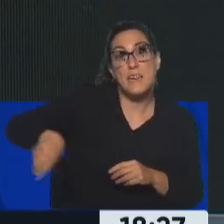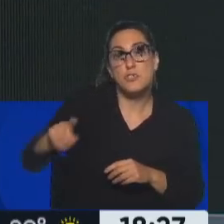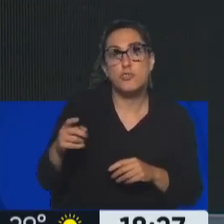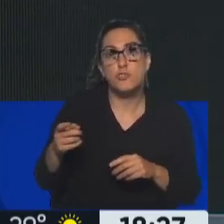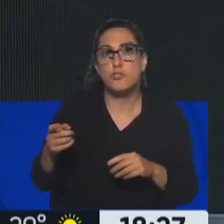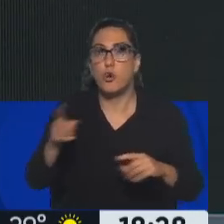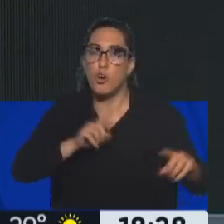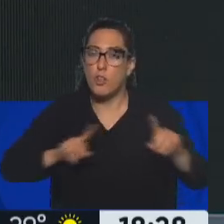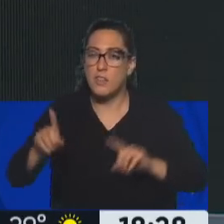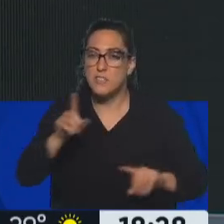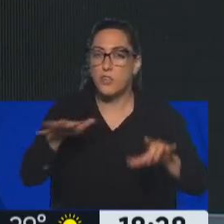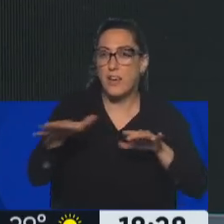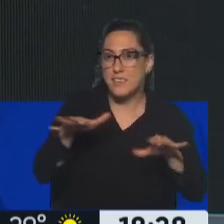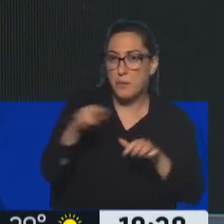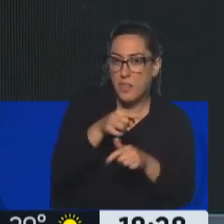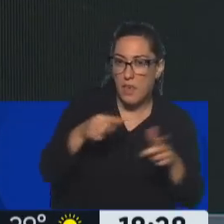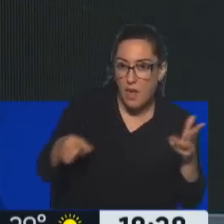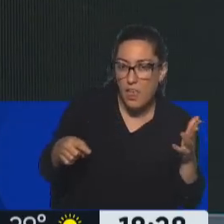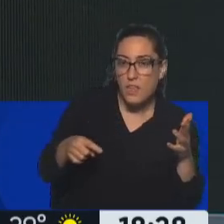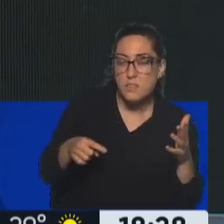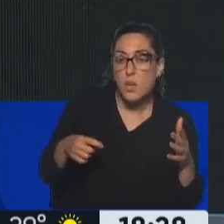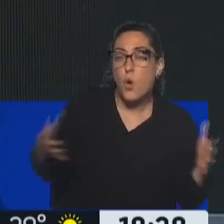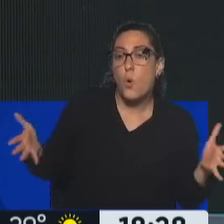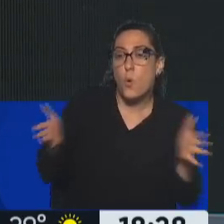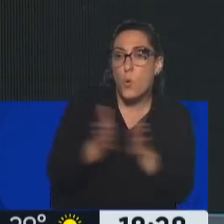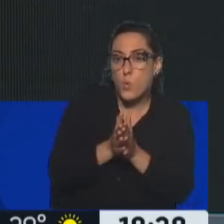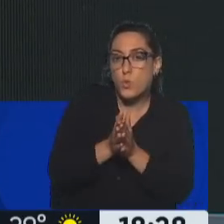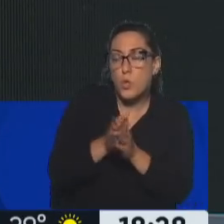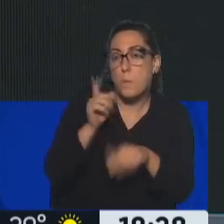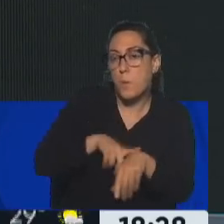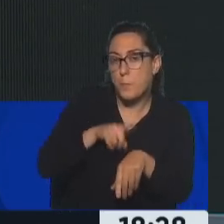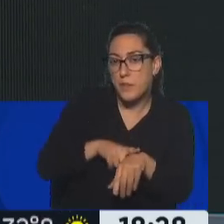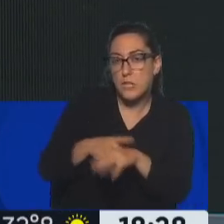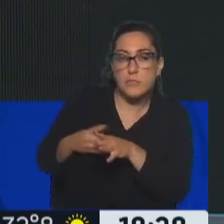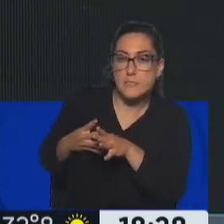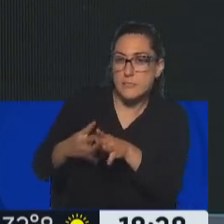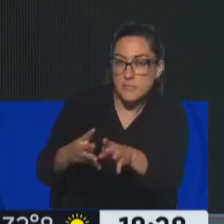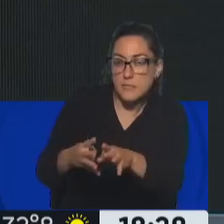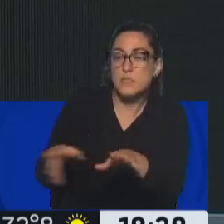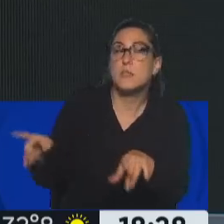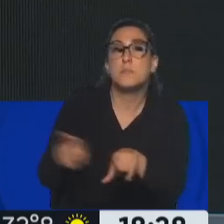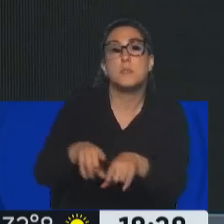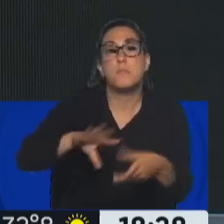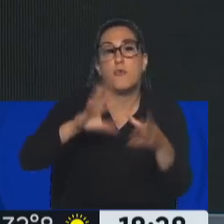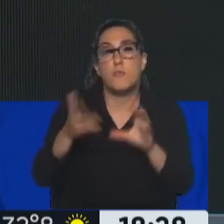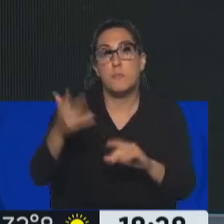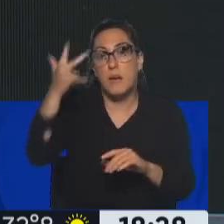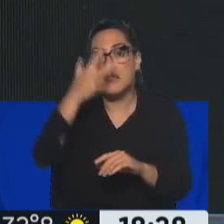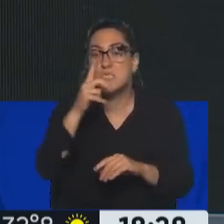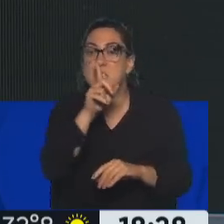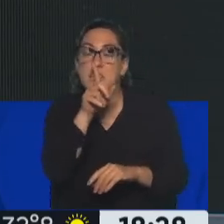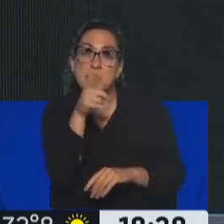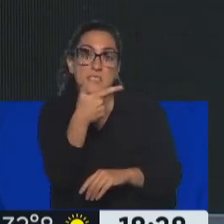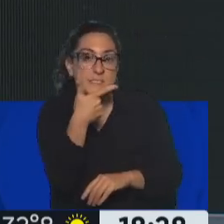coordina actividades, por ejemplo, combatir juntos en determinados momentos, como lo está haciendo ahora con HTS,